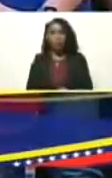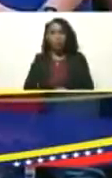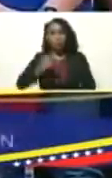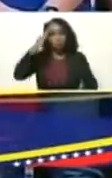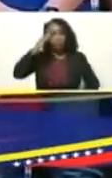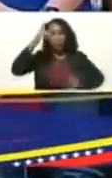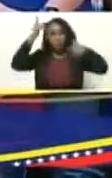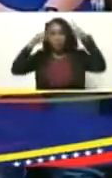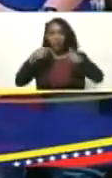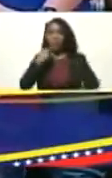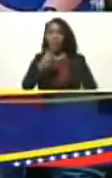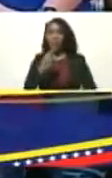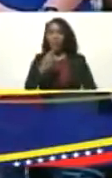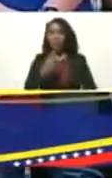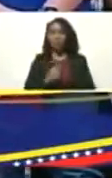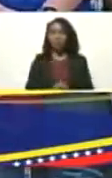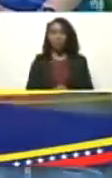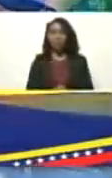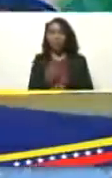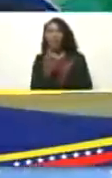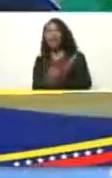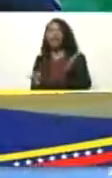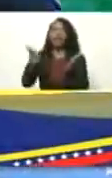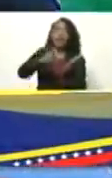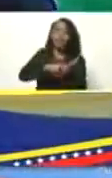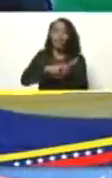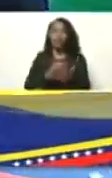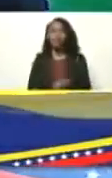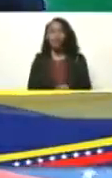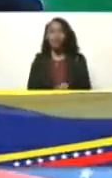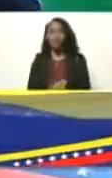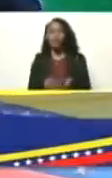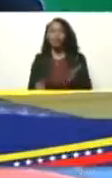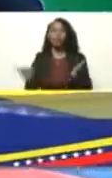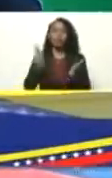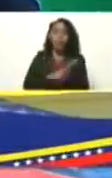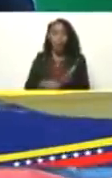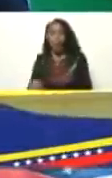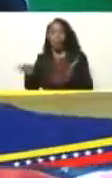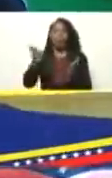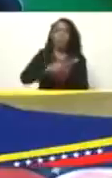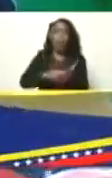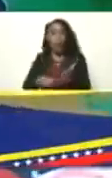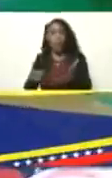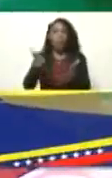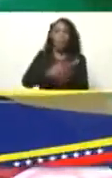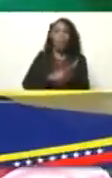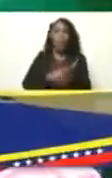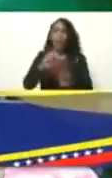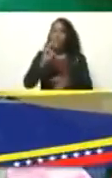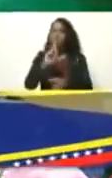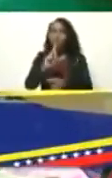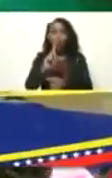Comandante Chávez lo dijo y lo repitió una y mil veces. No subestimen al pueblo